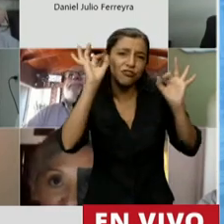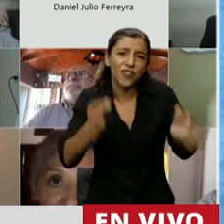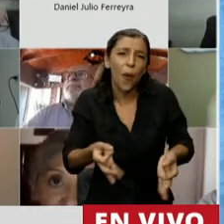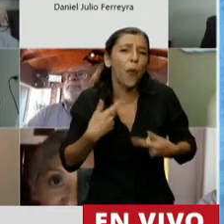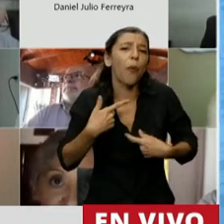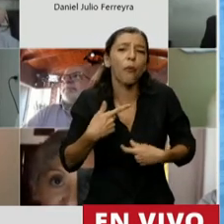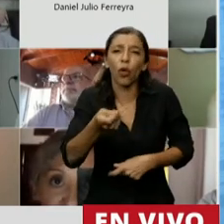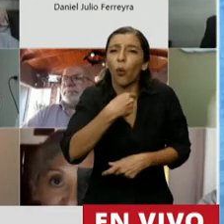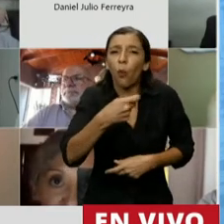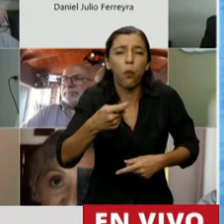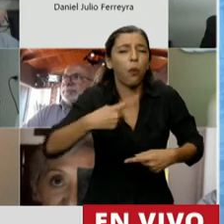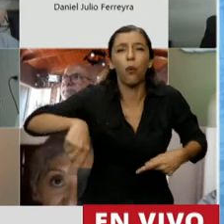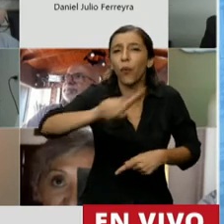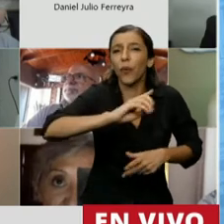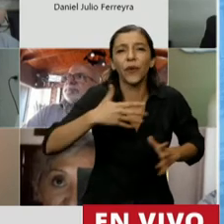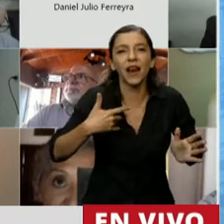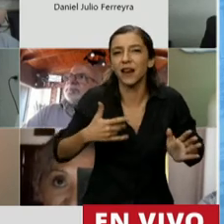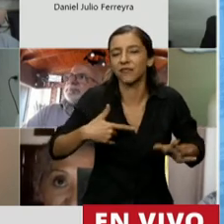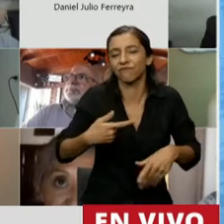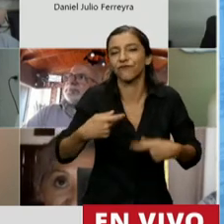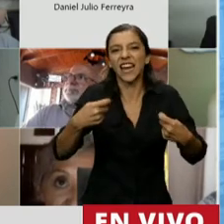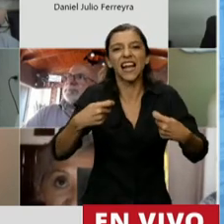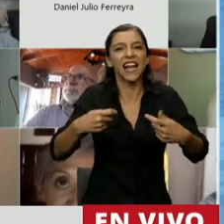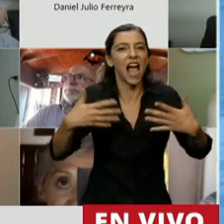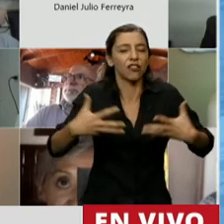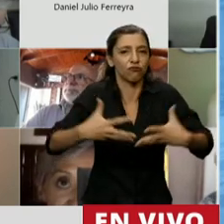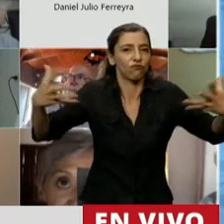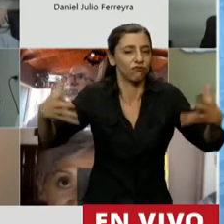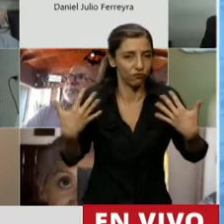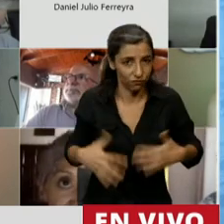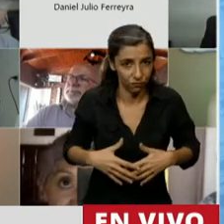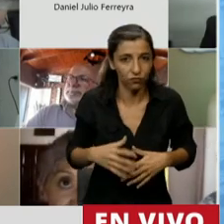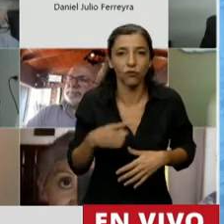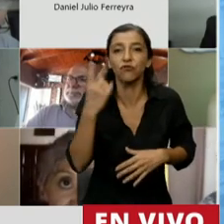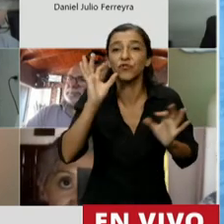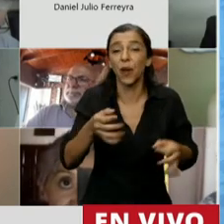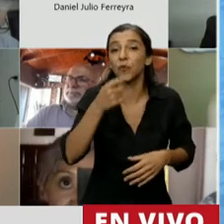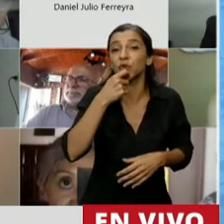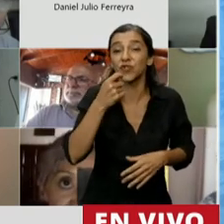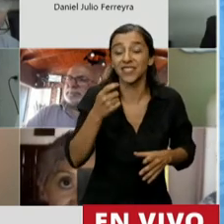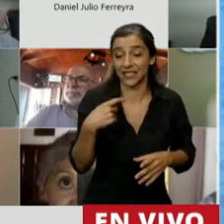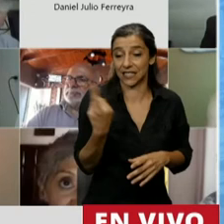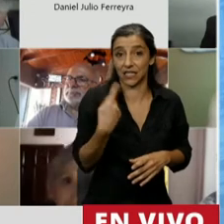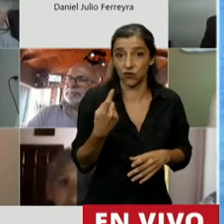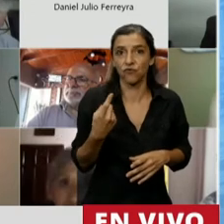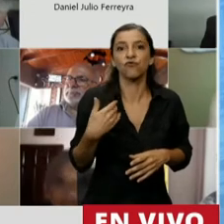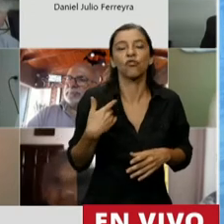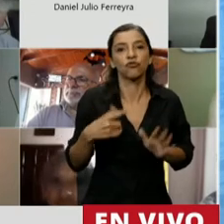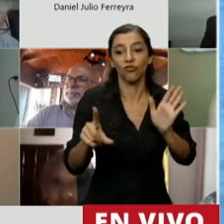gasto público más importante que tiene la nación. Imaginémonos que estén atadas a la inflación por